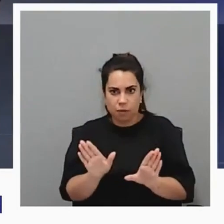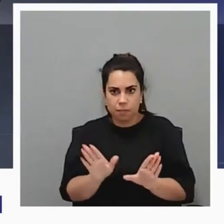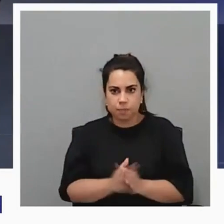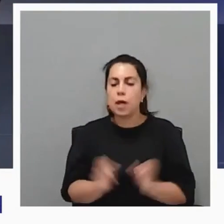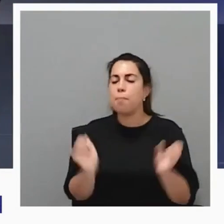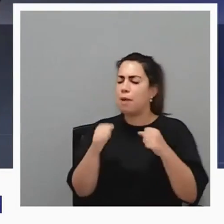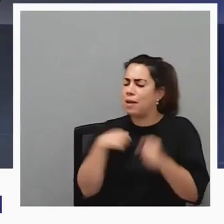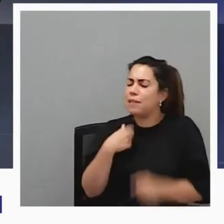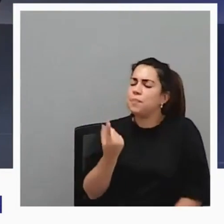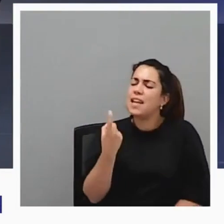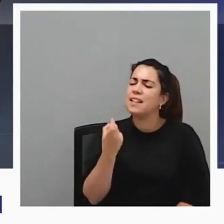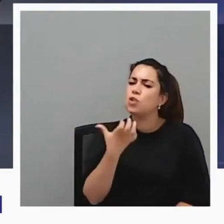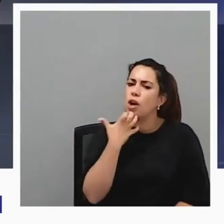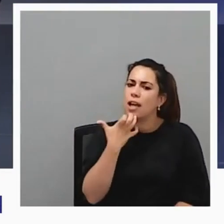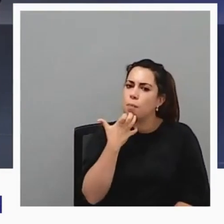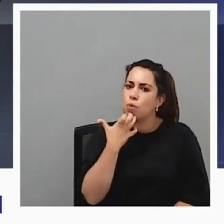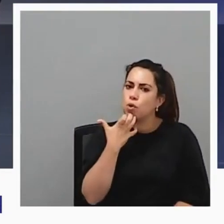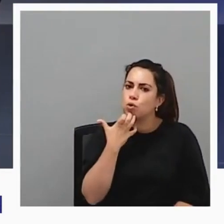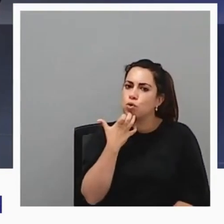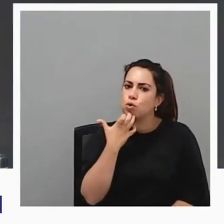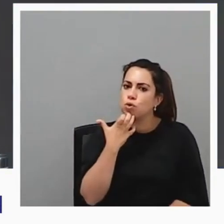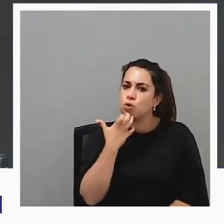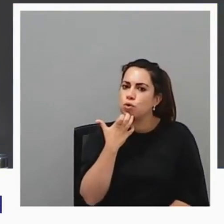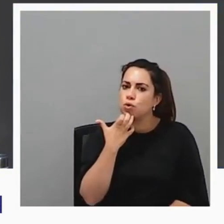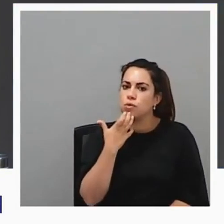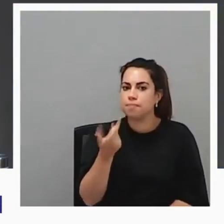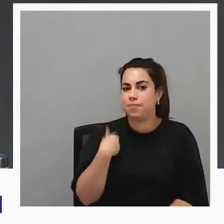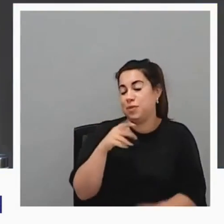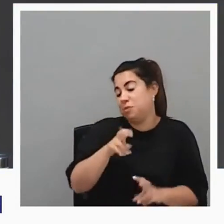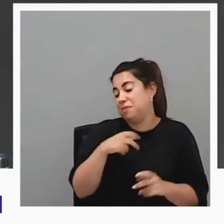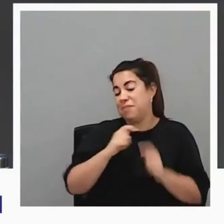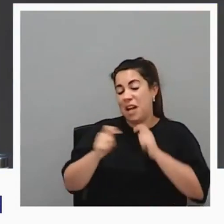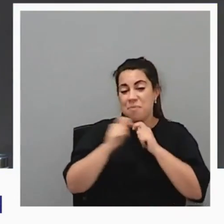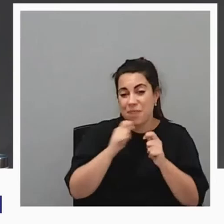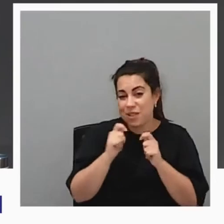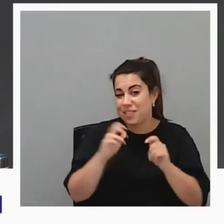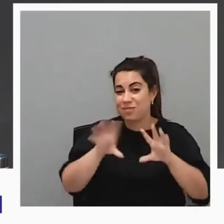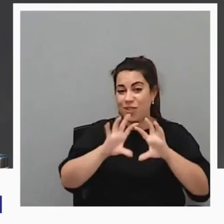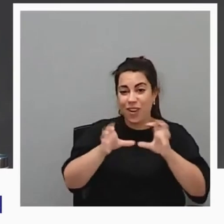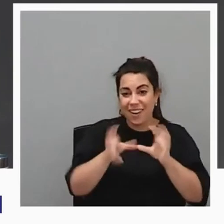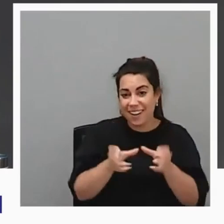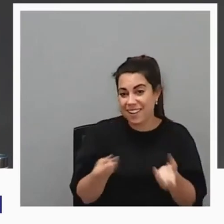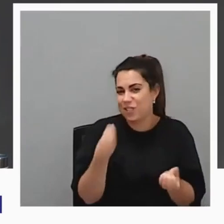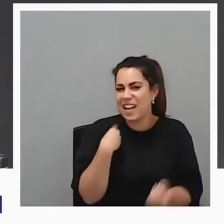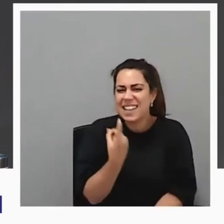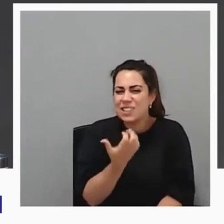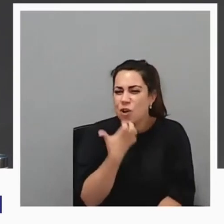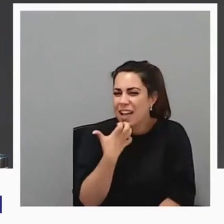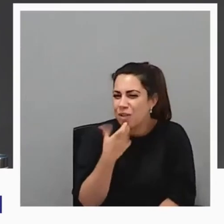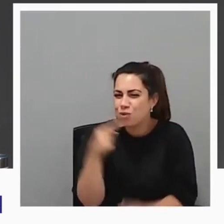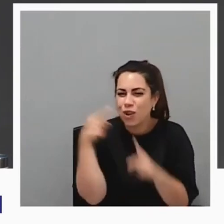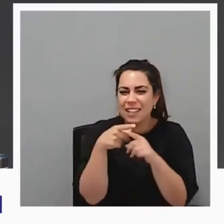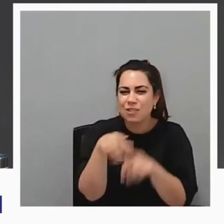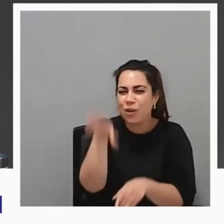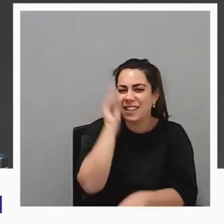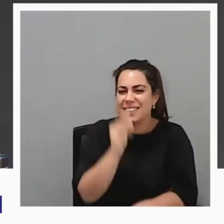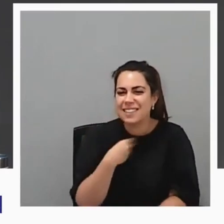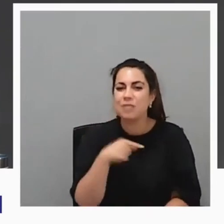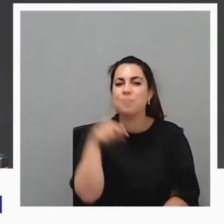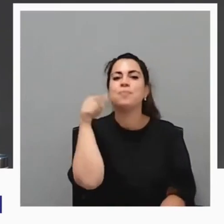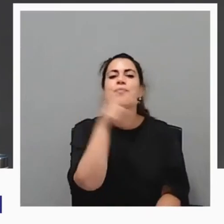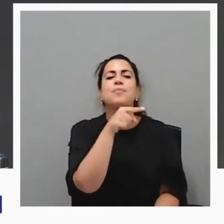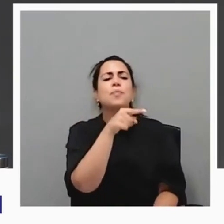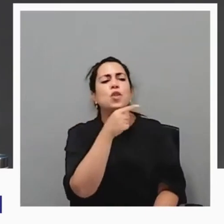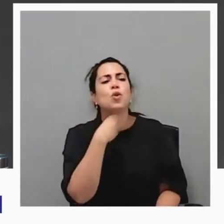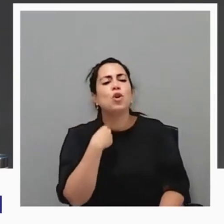Esto es lo que tiene el periodismo, la radio. Necesito palpar algo. Marcos, ¿cuántos miles de kilómetros has podido realizar